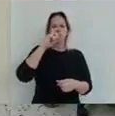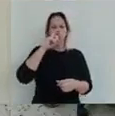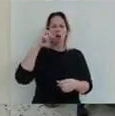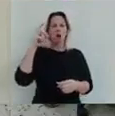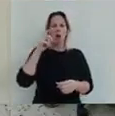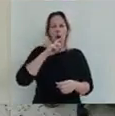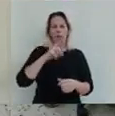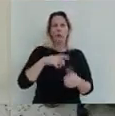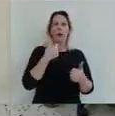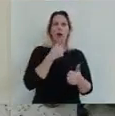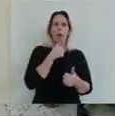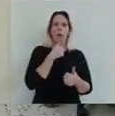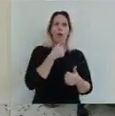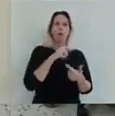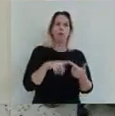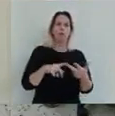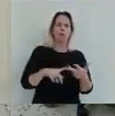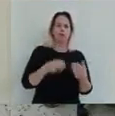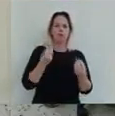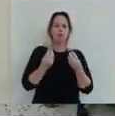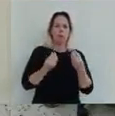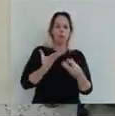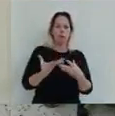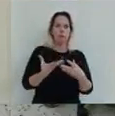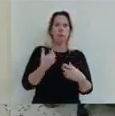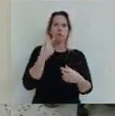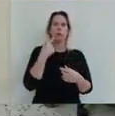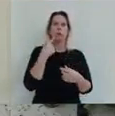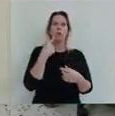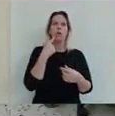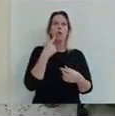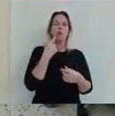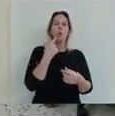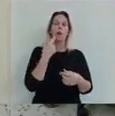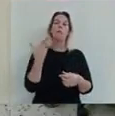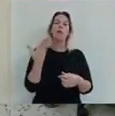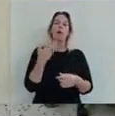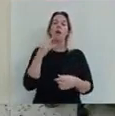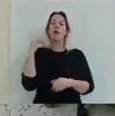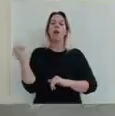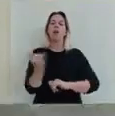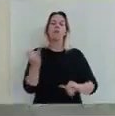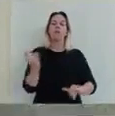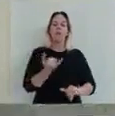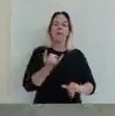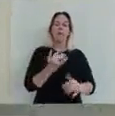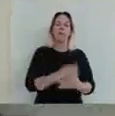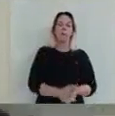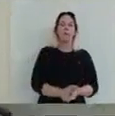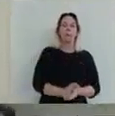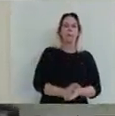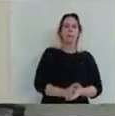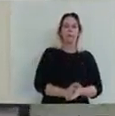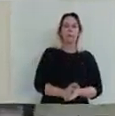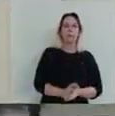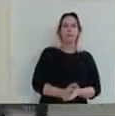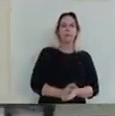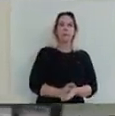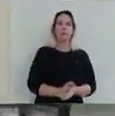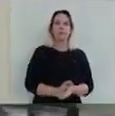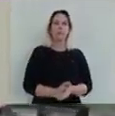servicio. Artículo 4, remitir al DEMNA a los efectos pertinentes. Artículo 5, comuníquese, regístrese y oportunamente archívese. Firmado por los señores